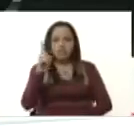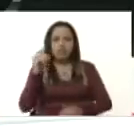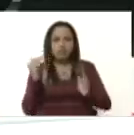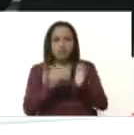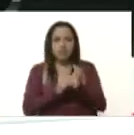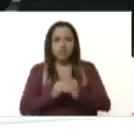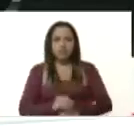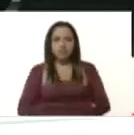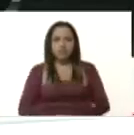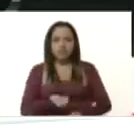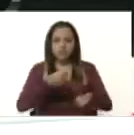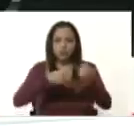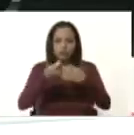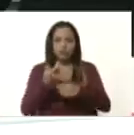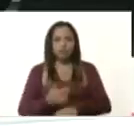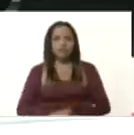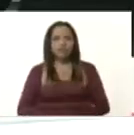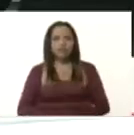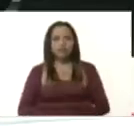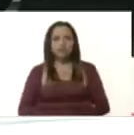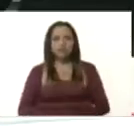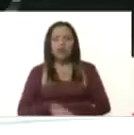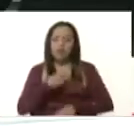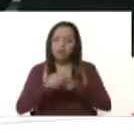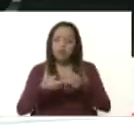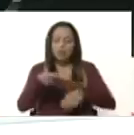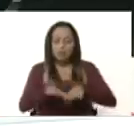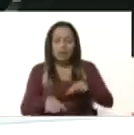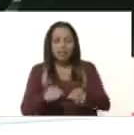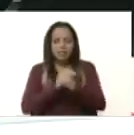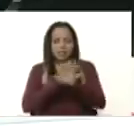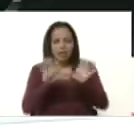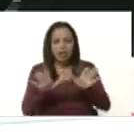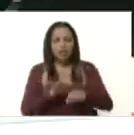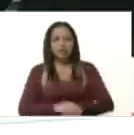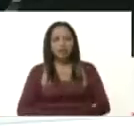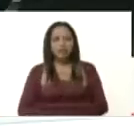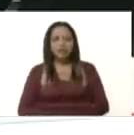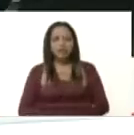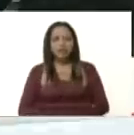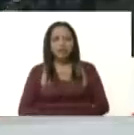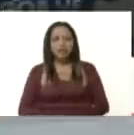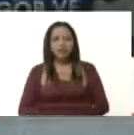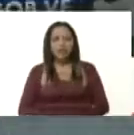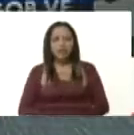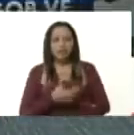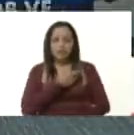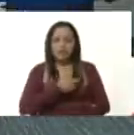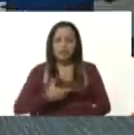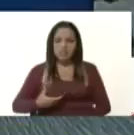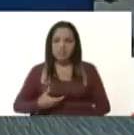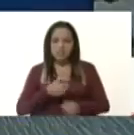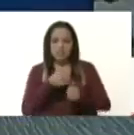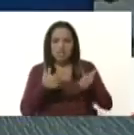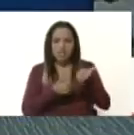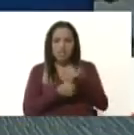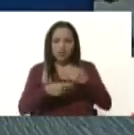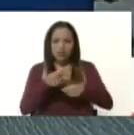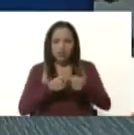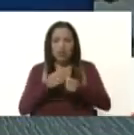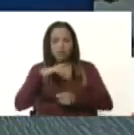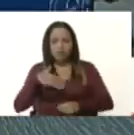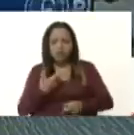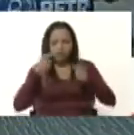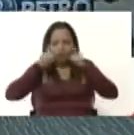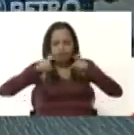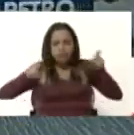comercios. Demos los pasos correctos, señor vicepresidente de Economía. Demos los pasos correctos para entrenar a nuestro pueblo,